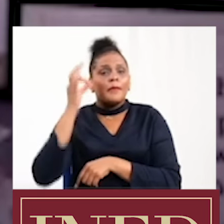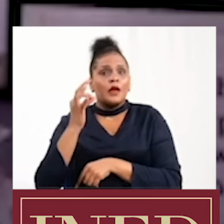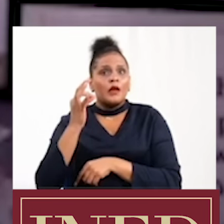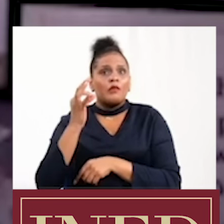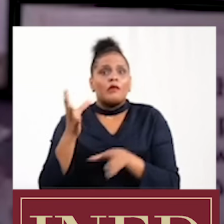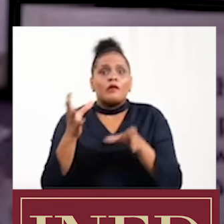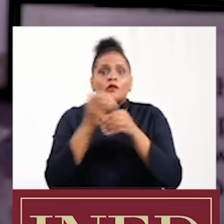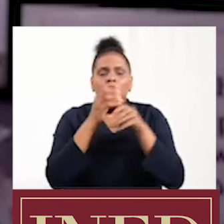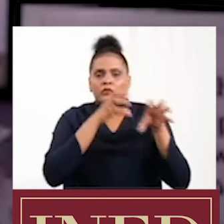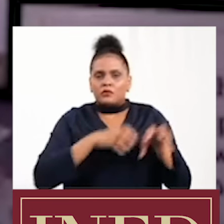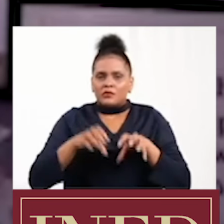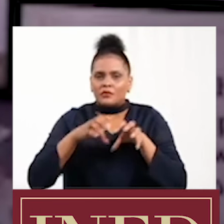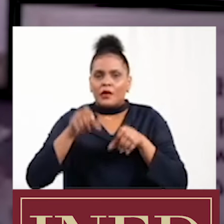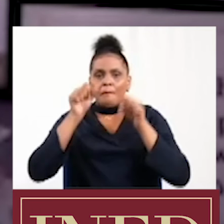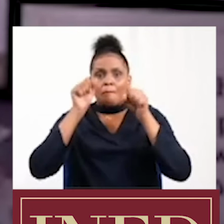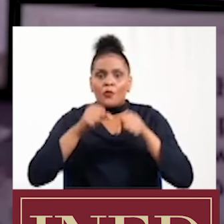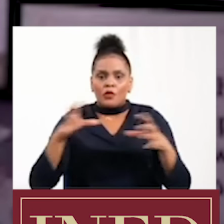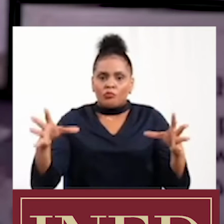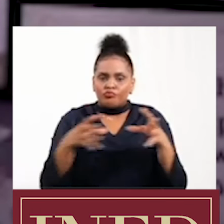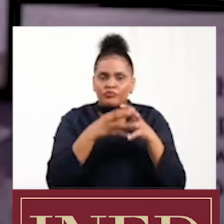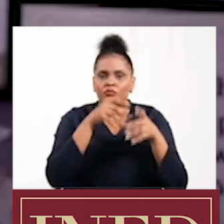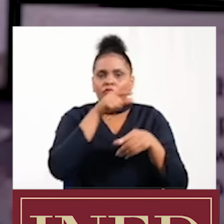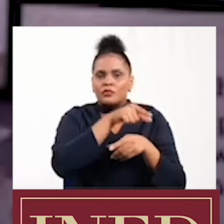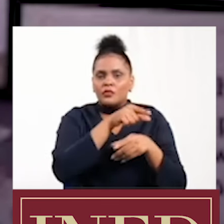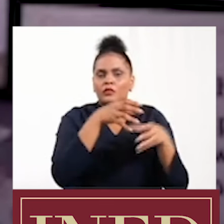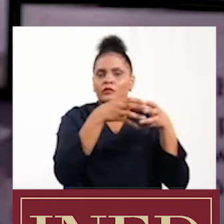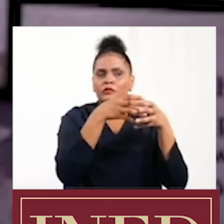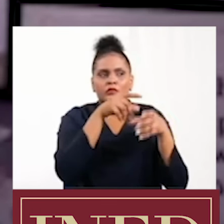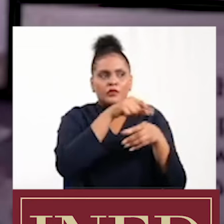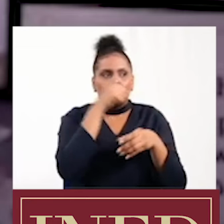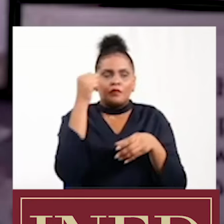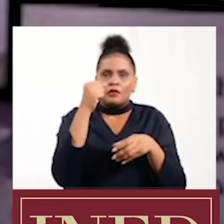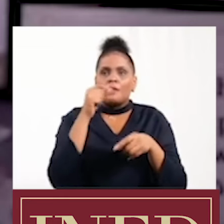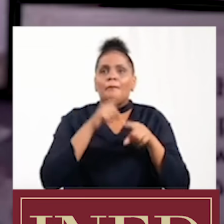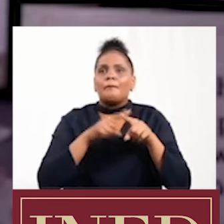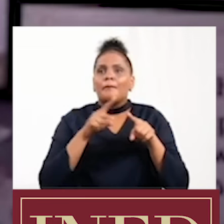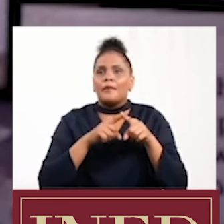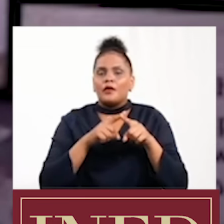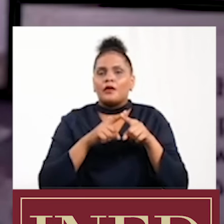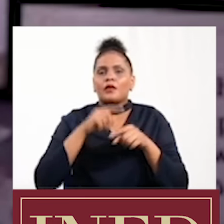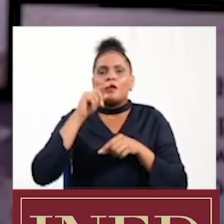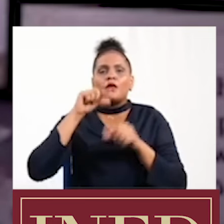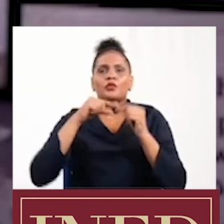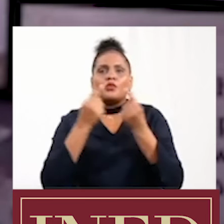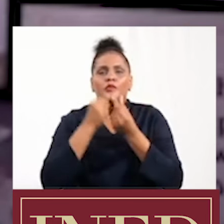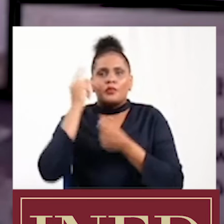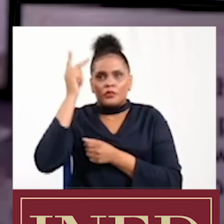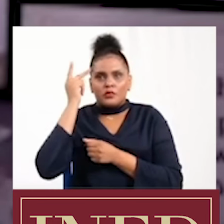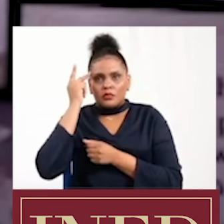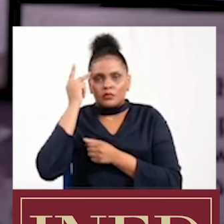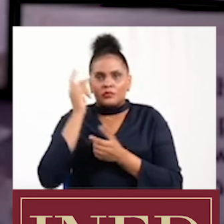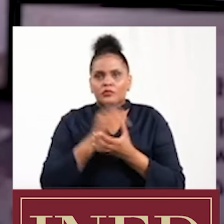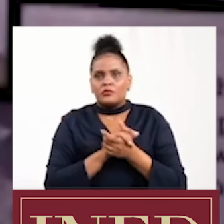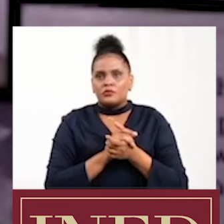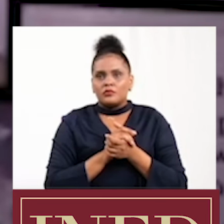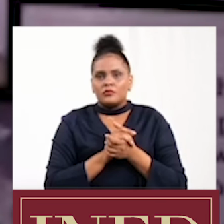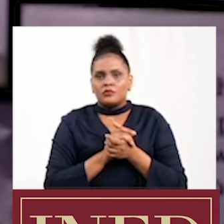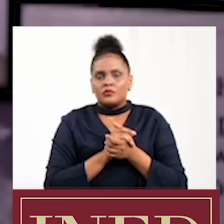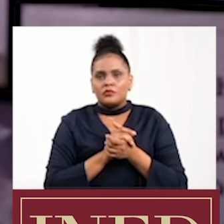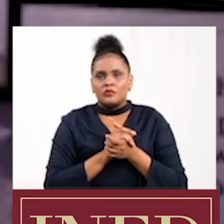que ayude a potenciar las habilidades para el trabajo en política de las mujeres debe ser bienvenida